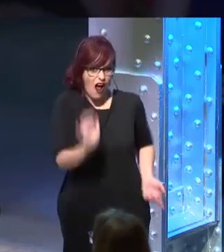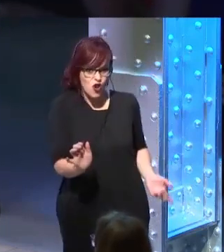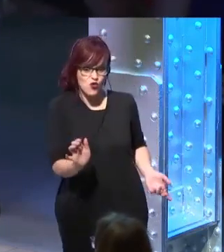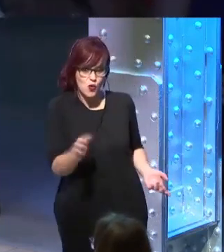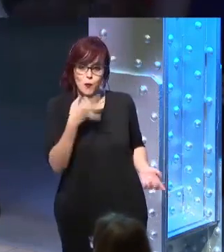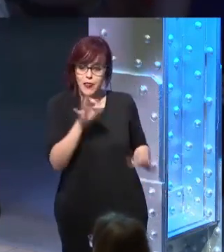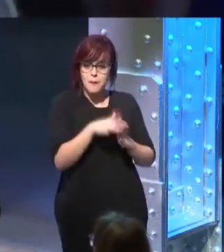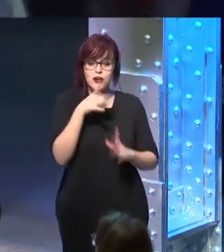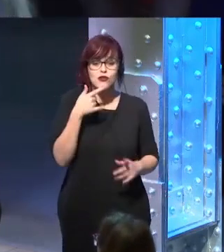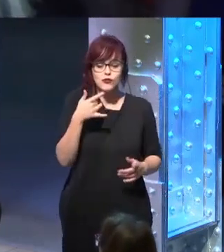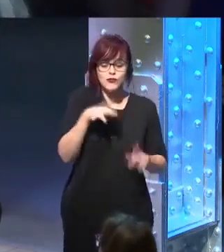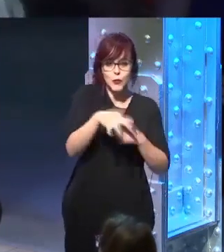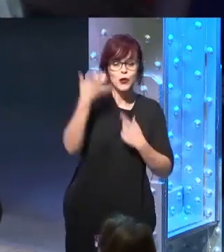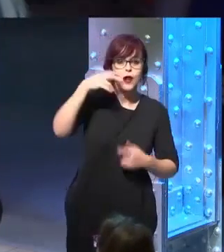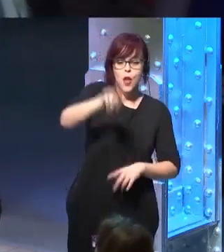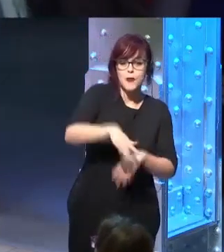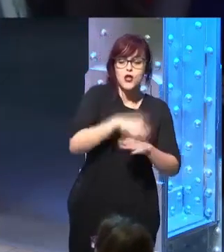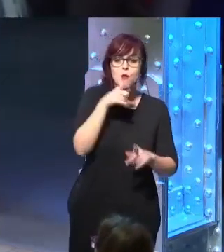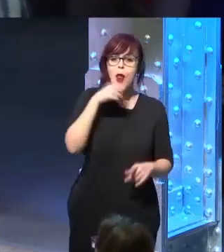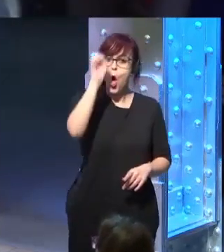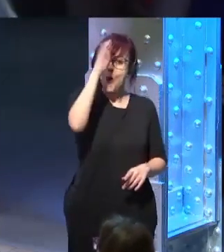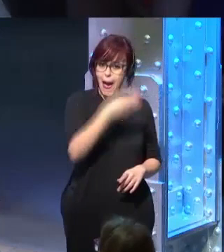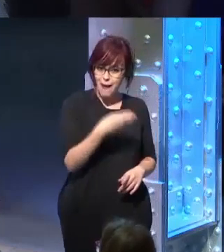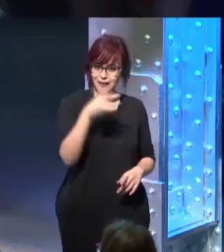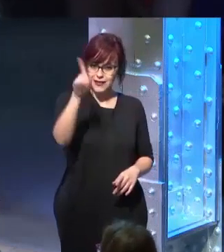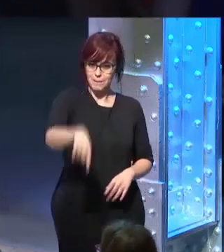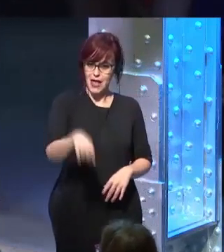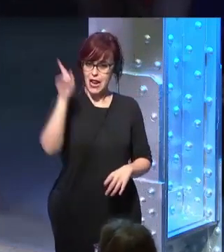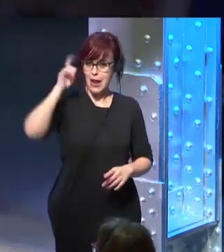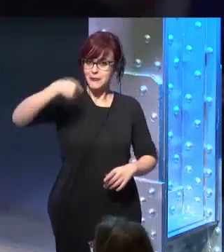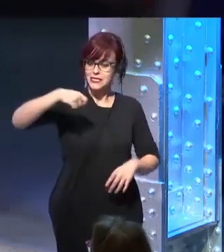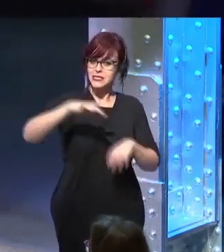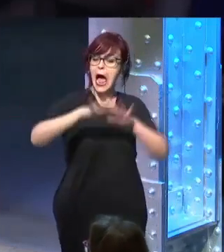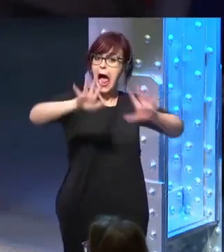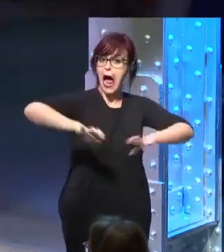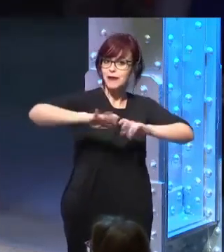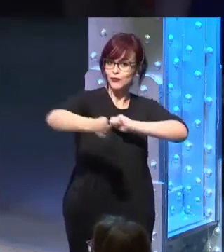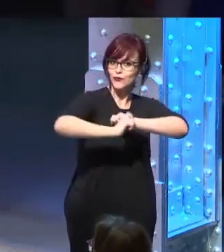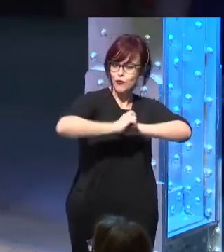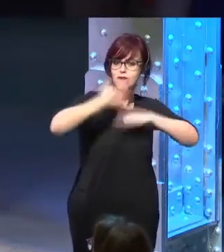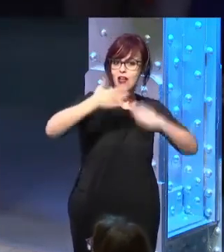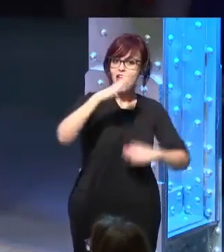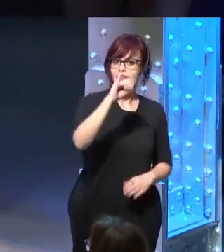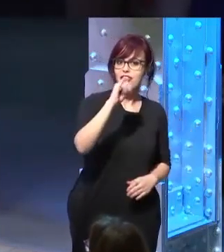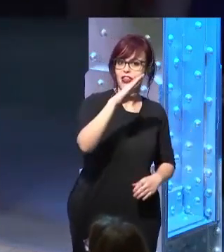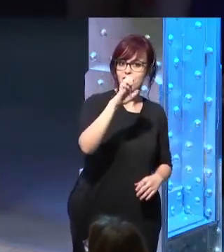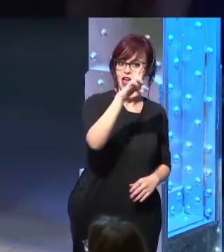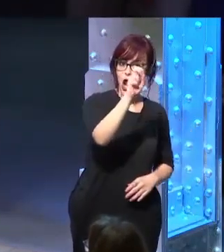no lo era tanto. Y sin embargo, Barack Obama también ha aprendido sus mejores trucos del propio Cicerón.